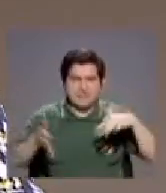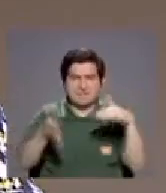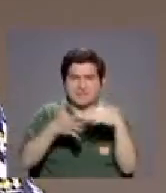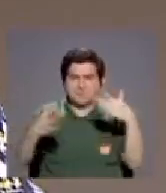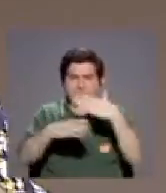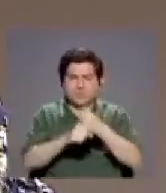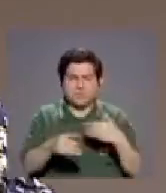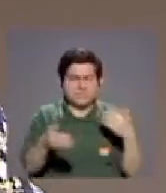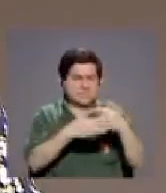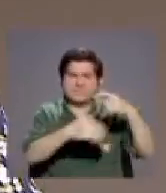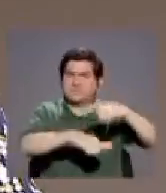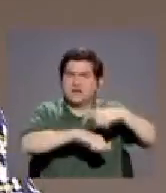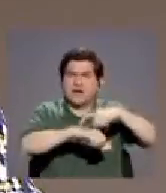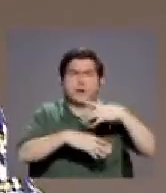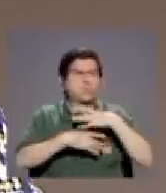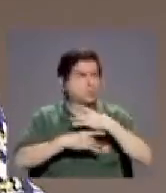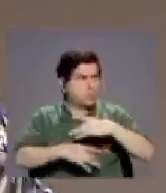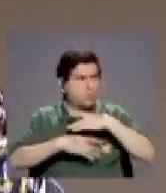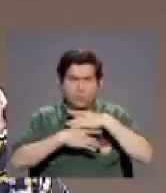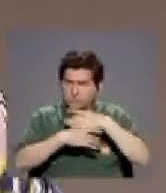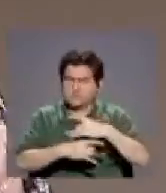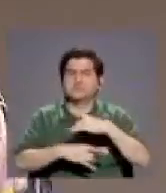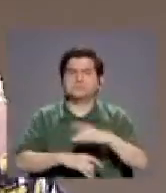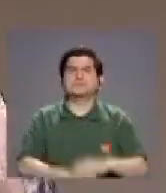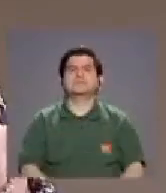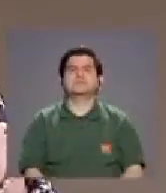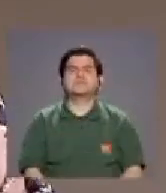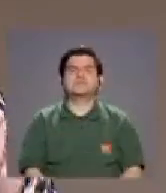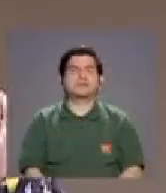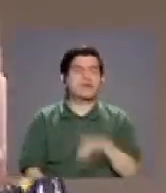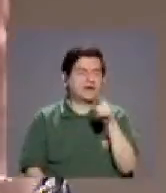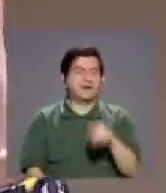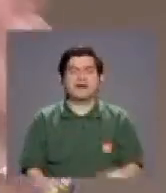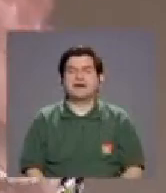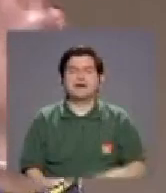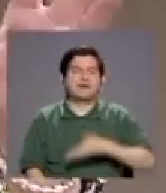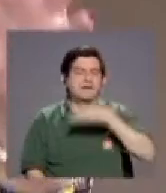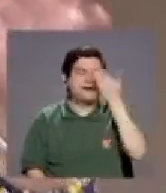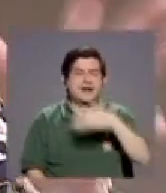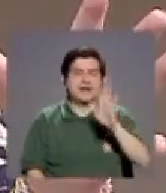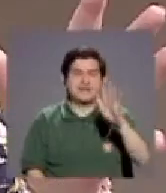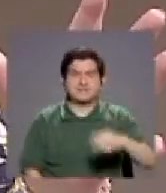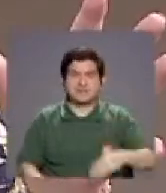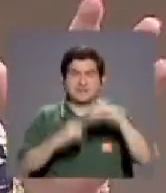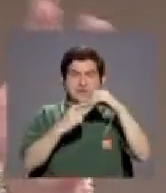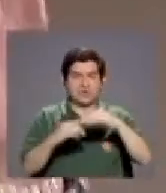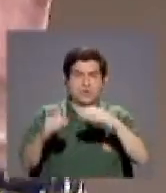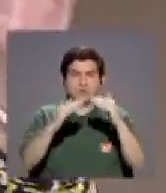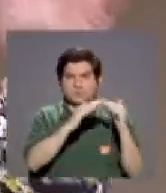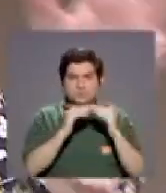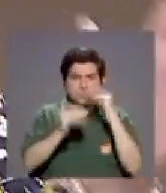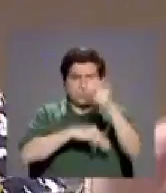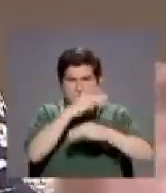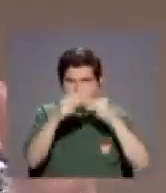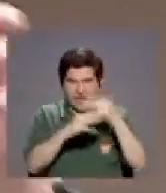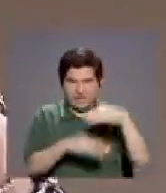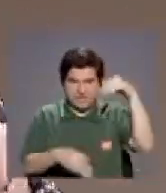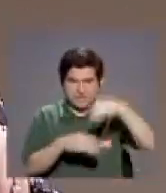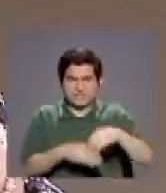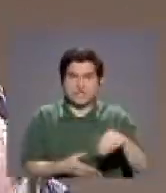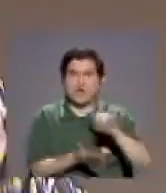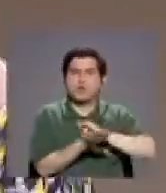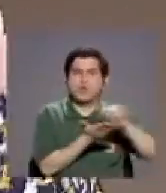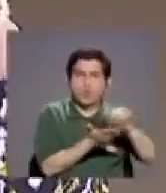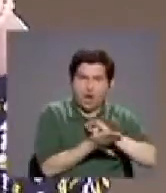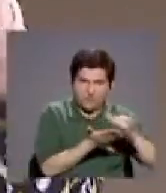hizo recientemente muy interesante donde toman aire de las 5 principales ciudades del mundo, entre esas Nueva